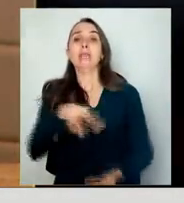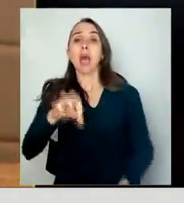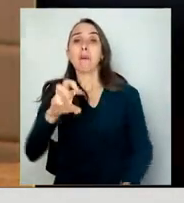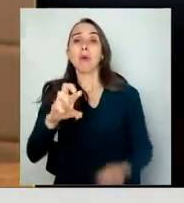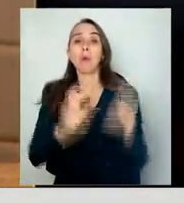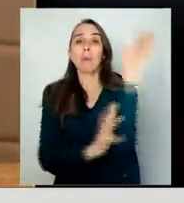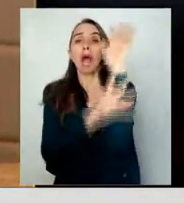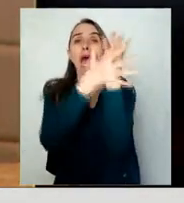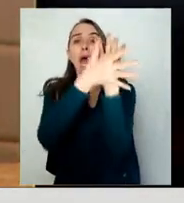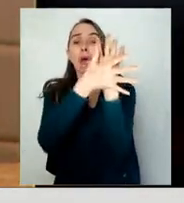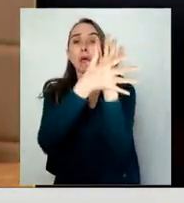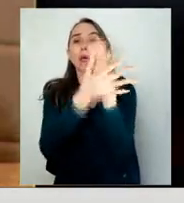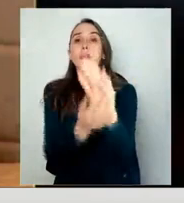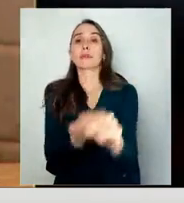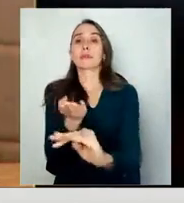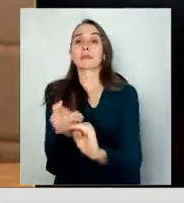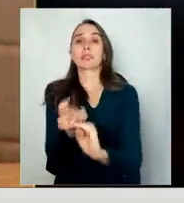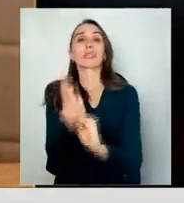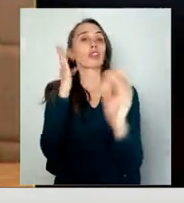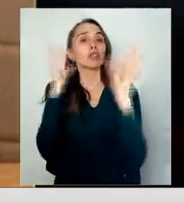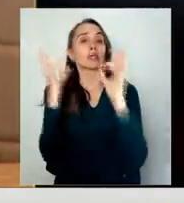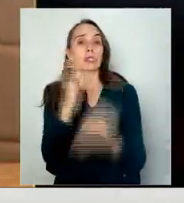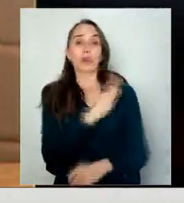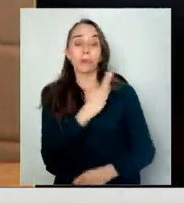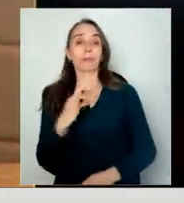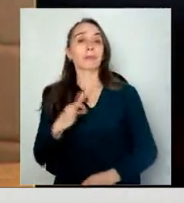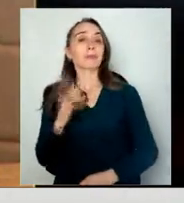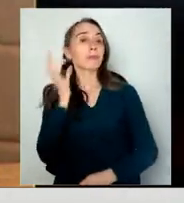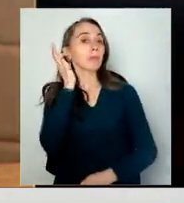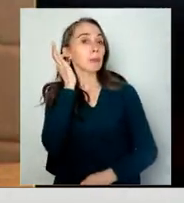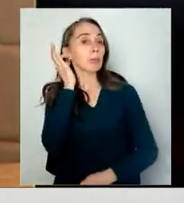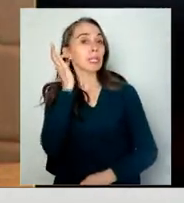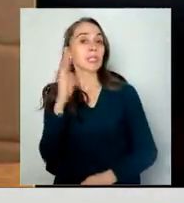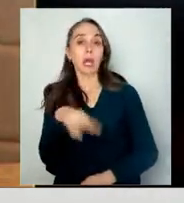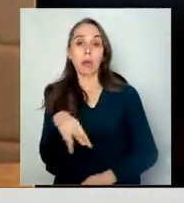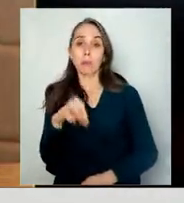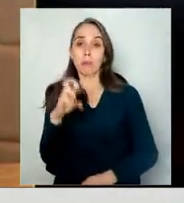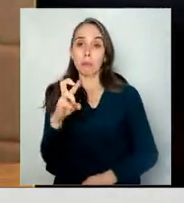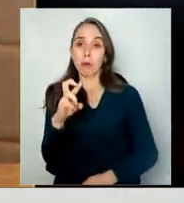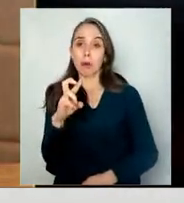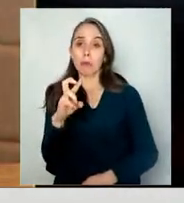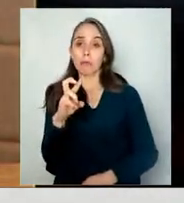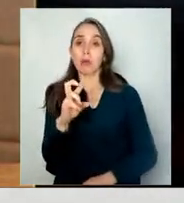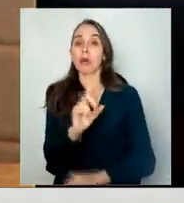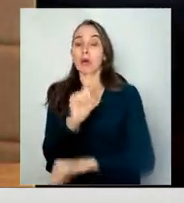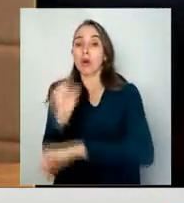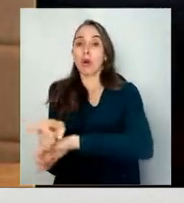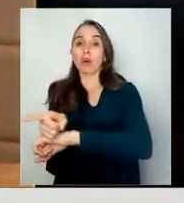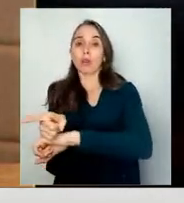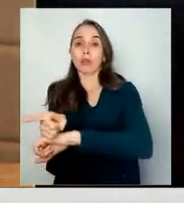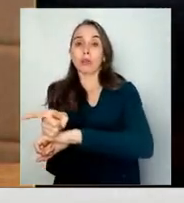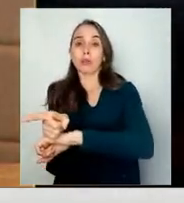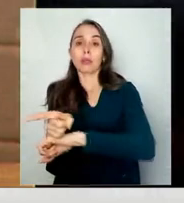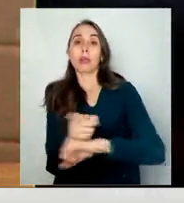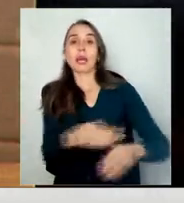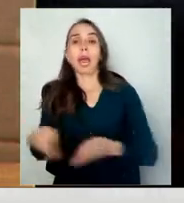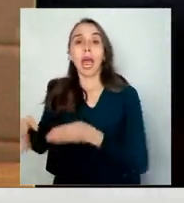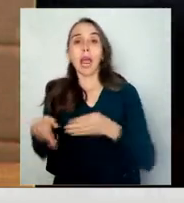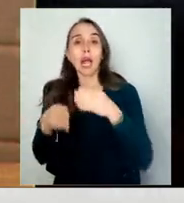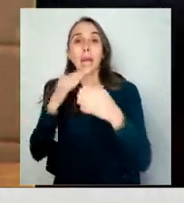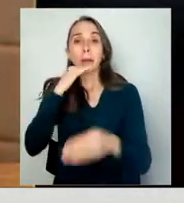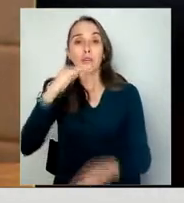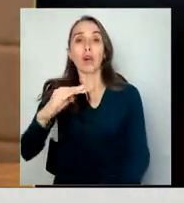le pido a la señora ministra de Obras Públicas que de las instrucciones para que los caminos Rurales de carahue